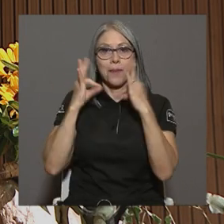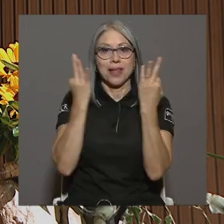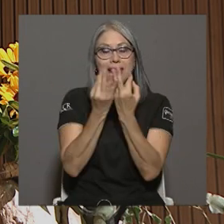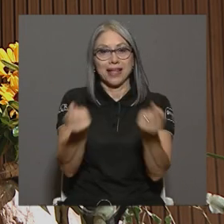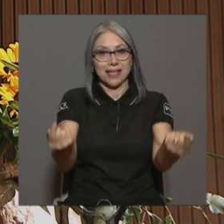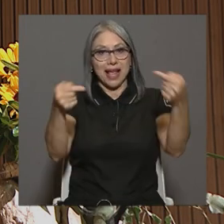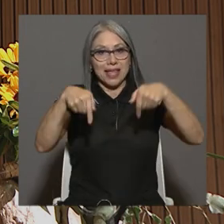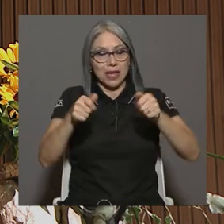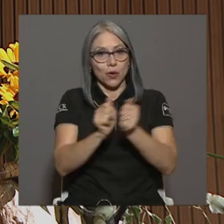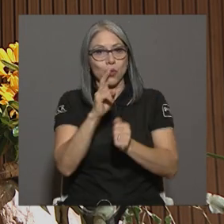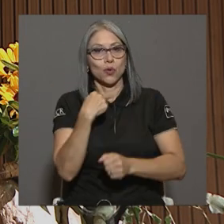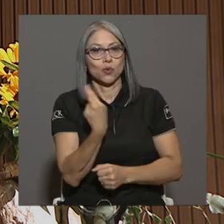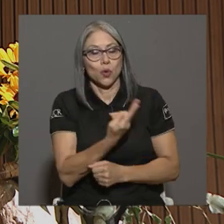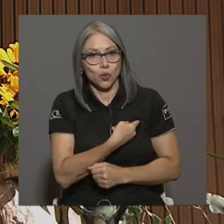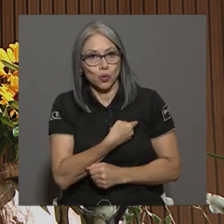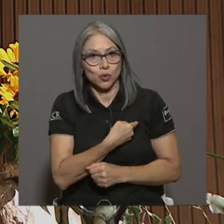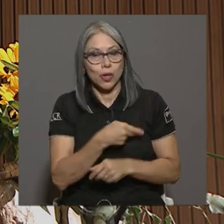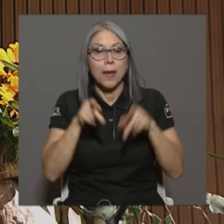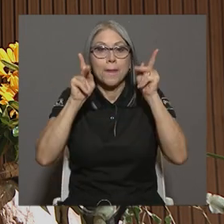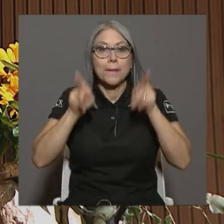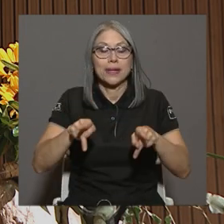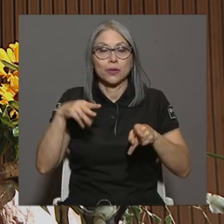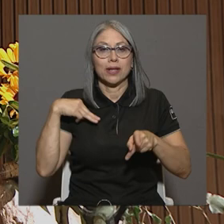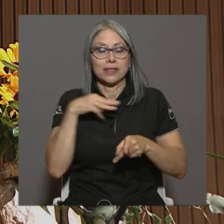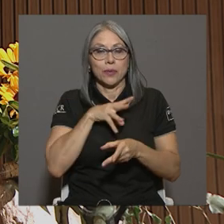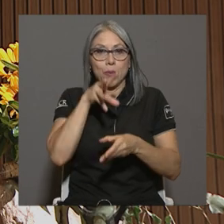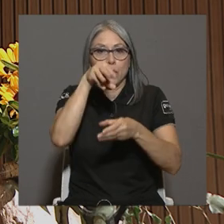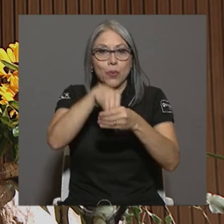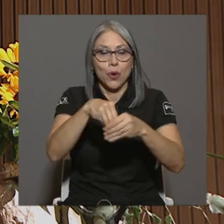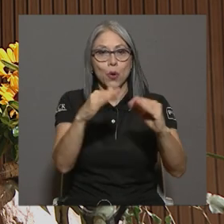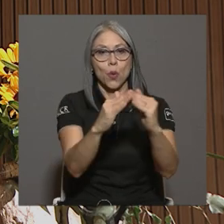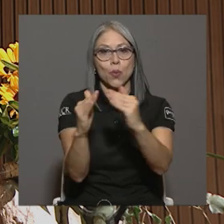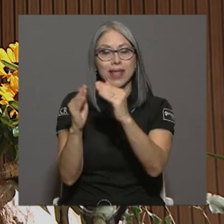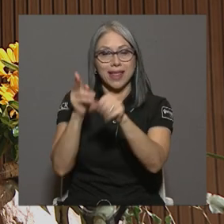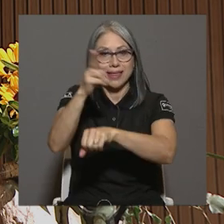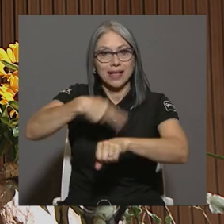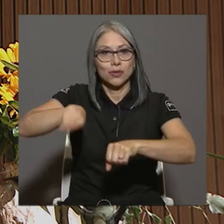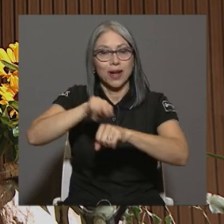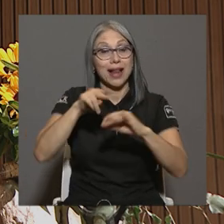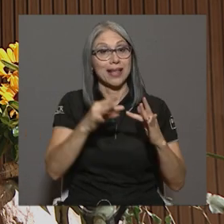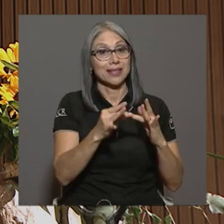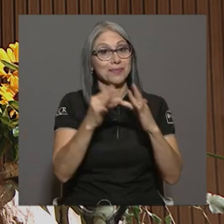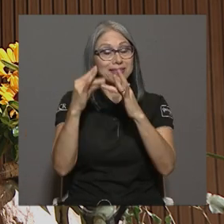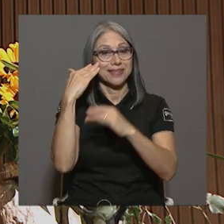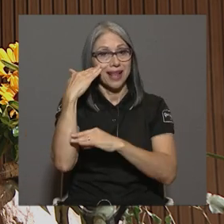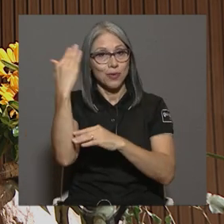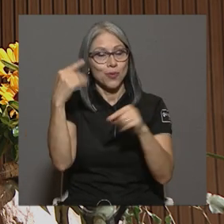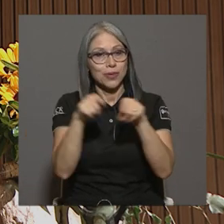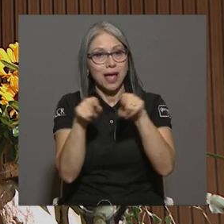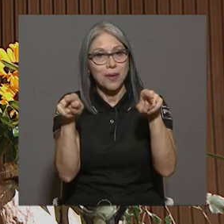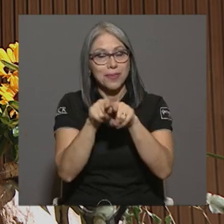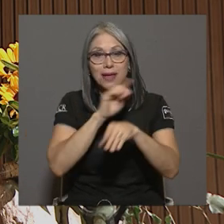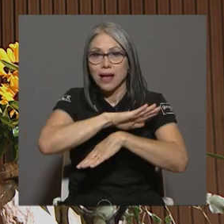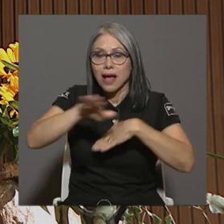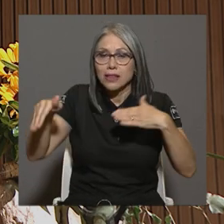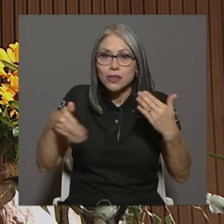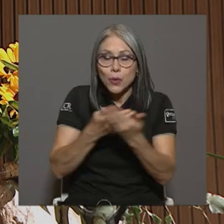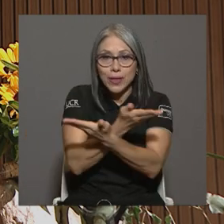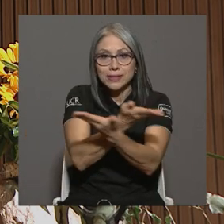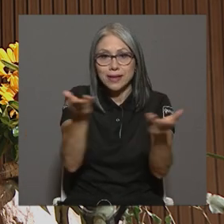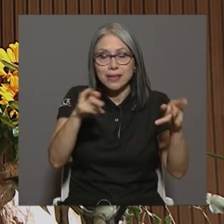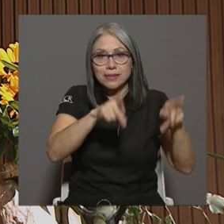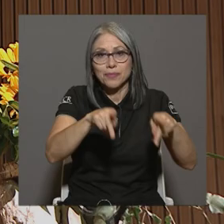con nosotros, integrantes de la comunidad nacional, y un cordial saludo también a todas aquellas